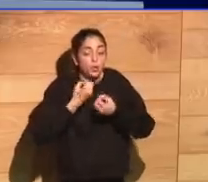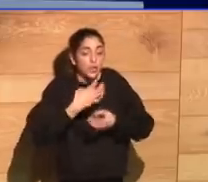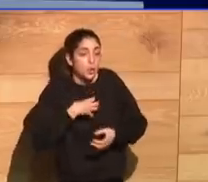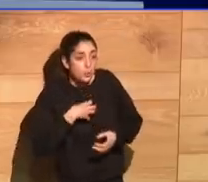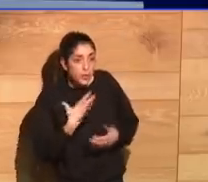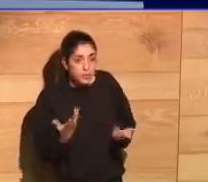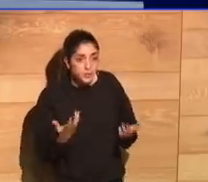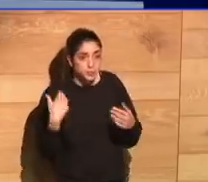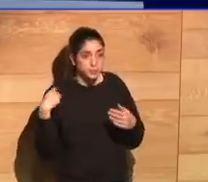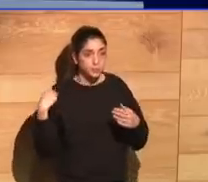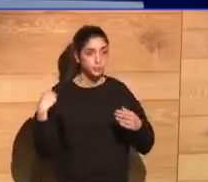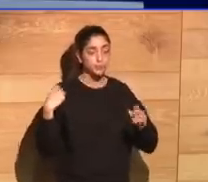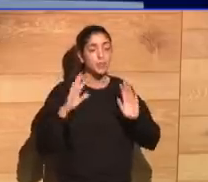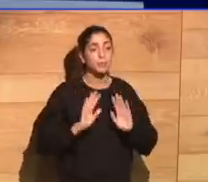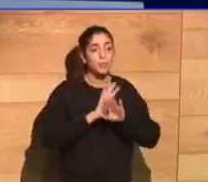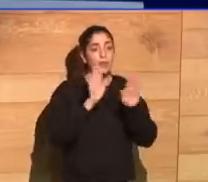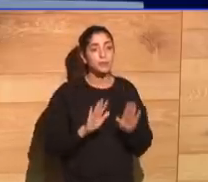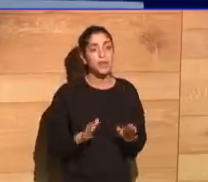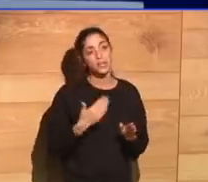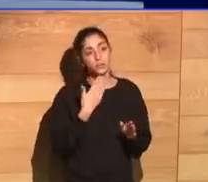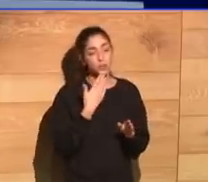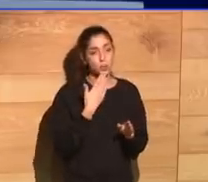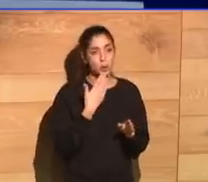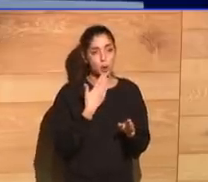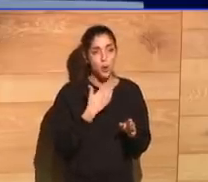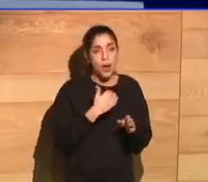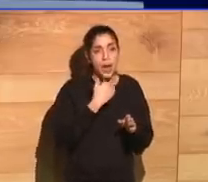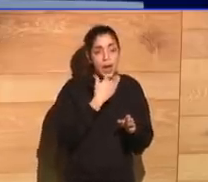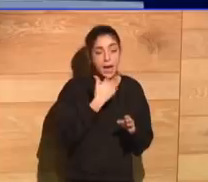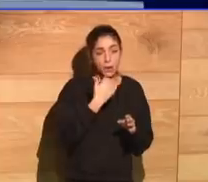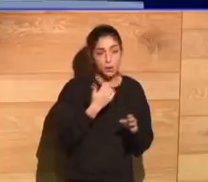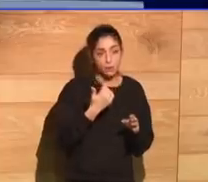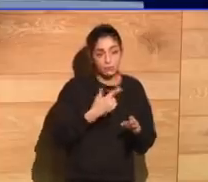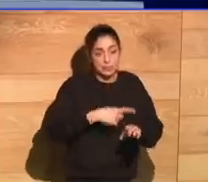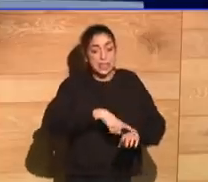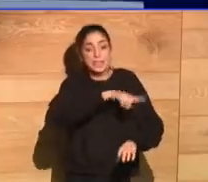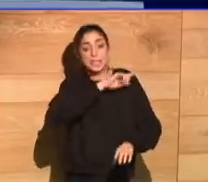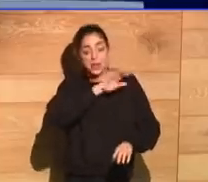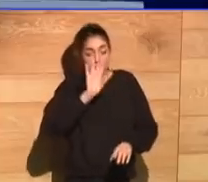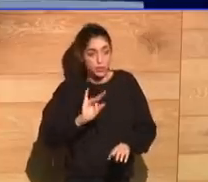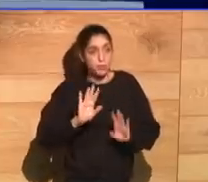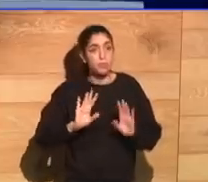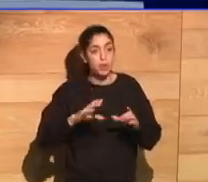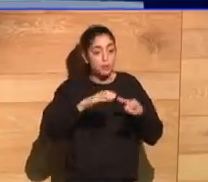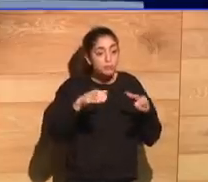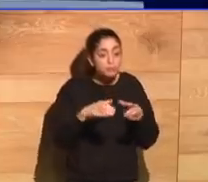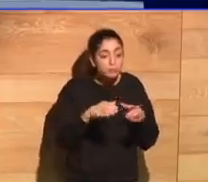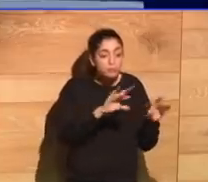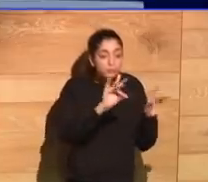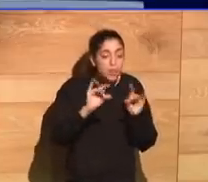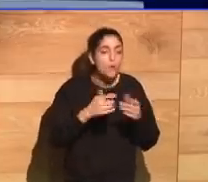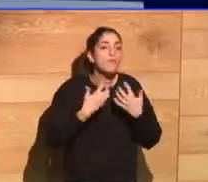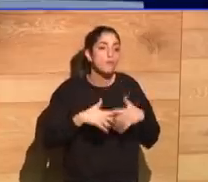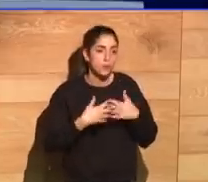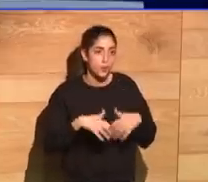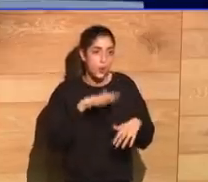así. Pero, en fin, aunque solo sea como pequeño paradigma exagerado, lo de los bagels funciona. Porque lo cierto es que lo que estás probando